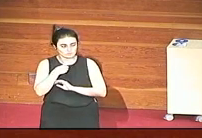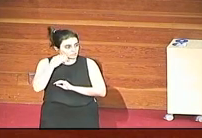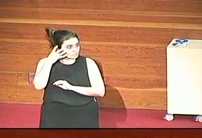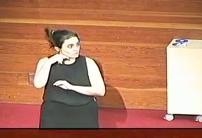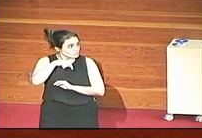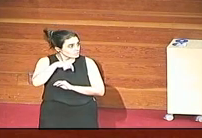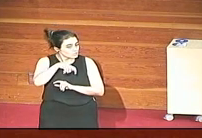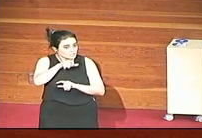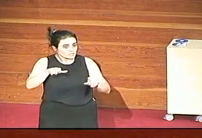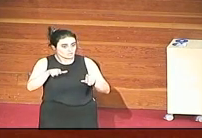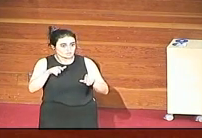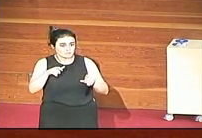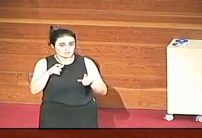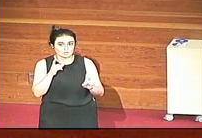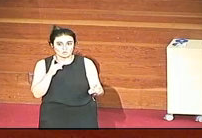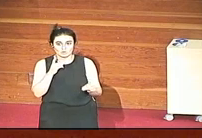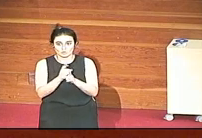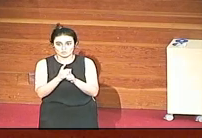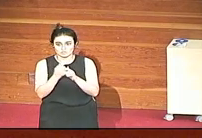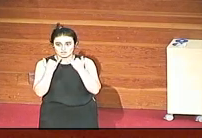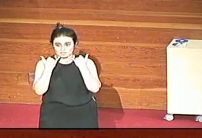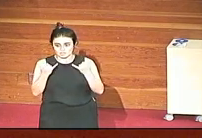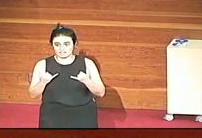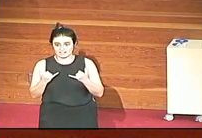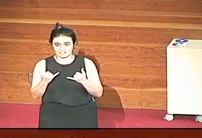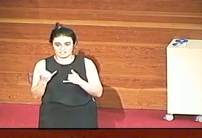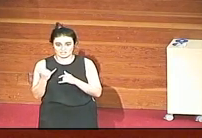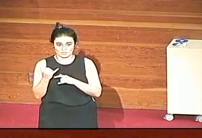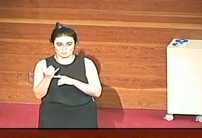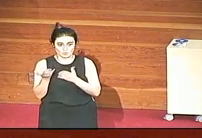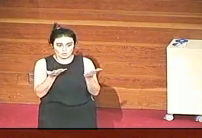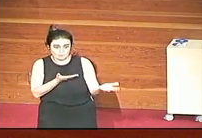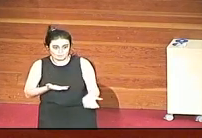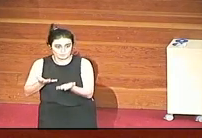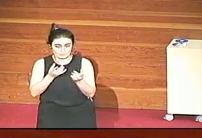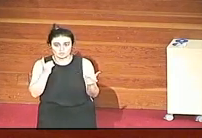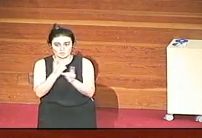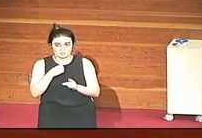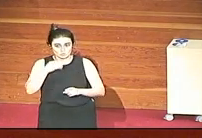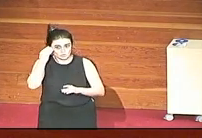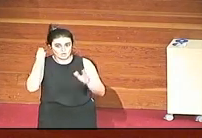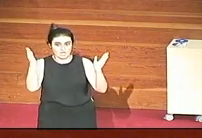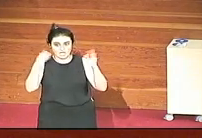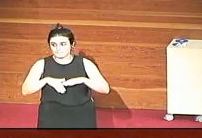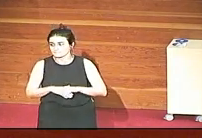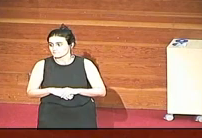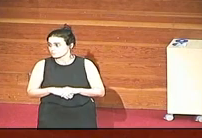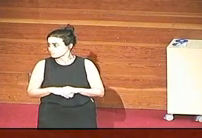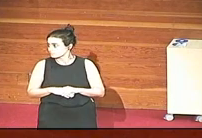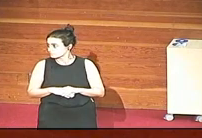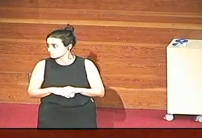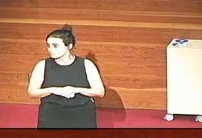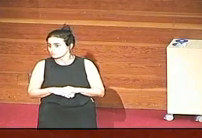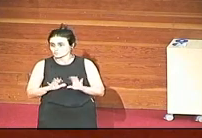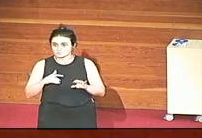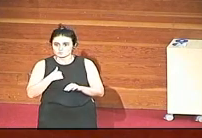esté en contra de la energía eólica nadie absolutamente nadie pero yo creo que bueno yo te voy a